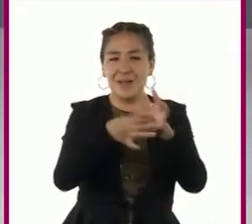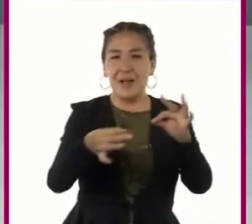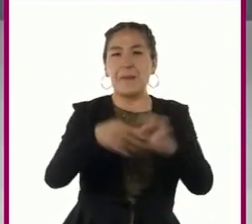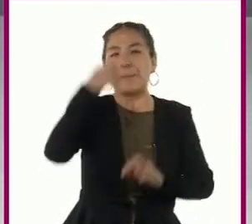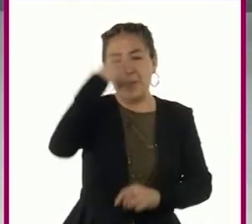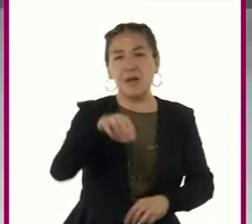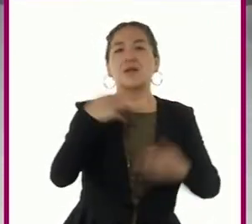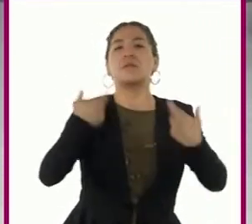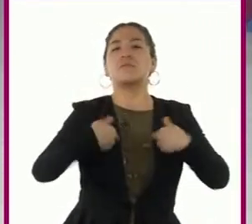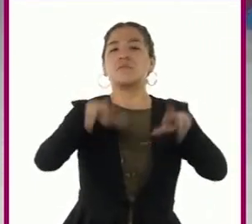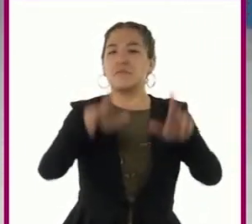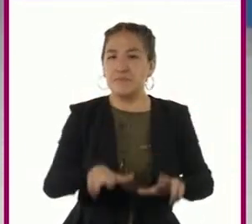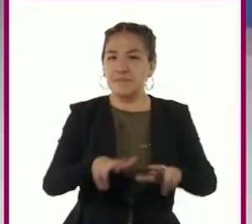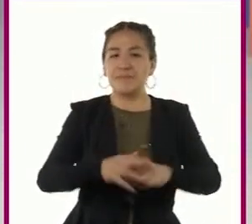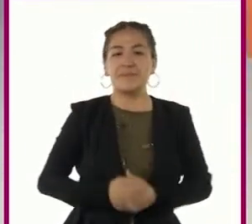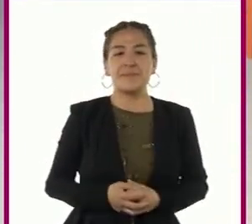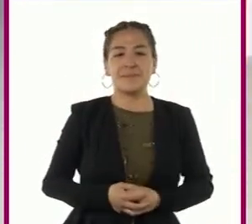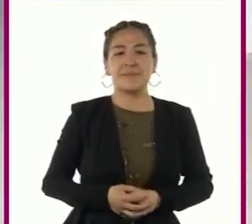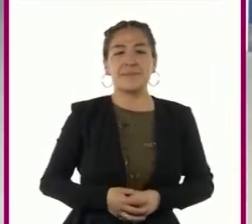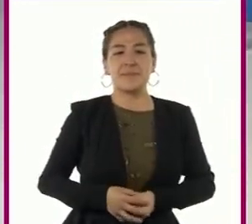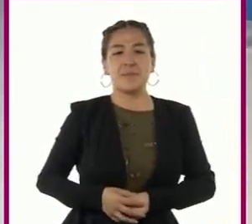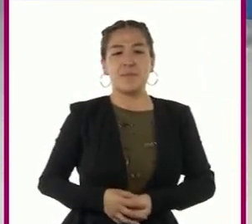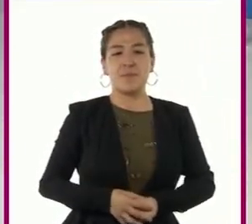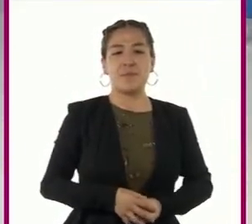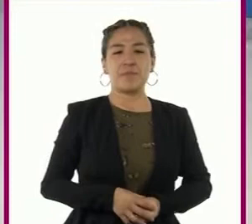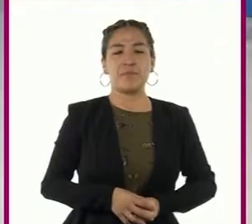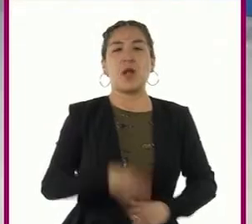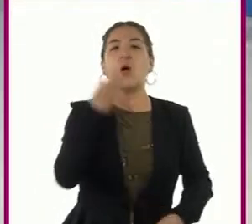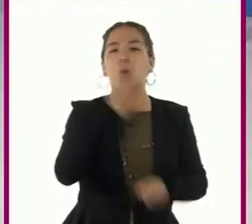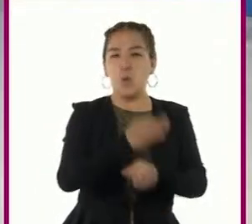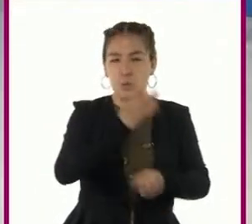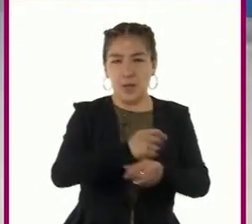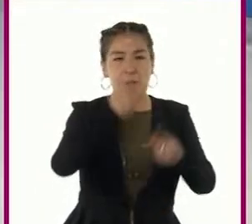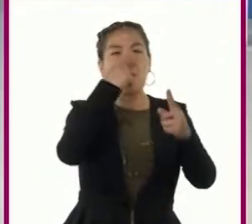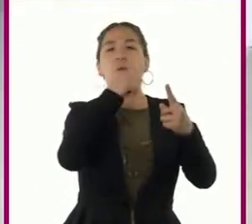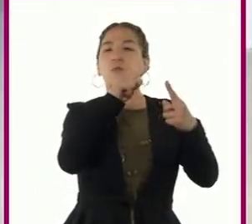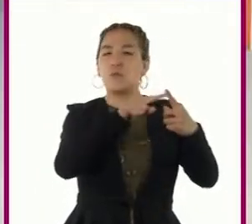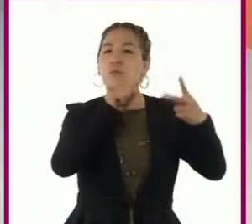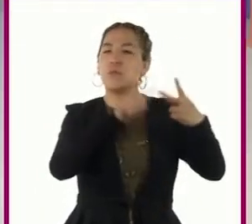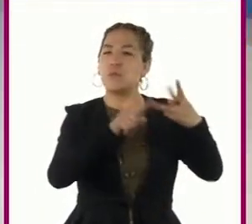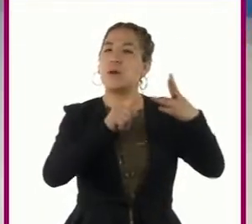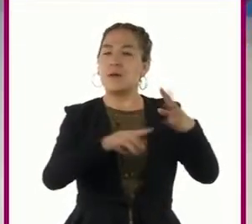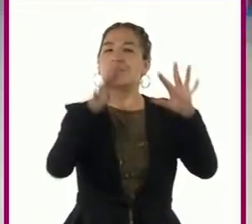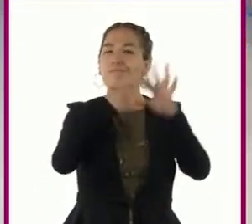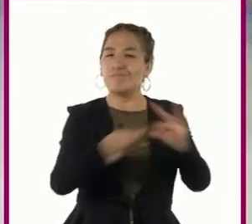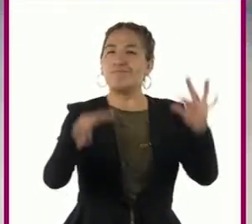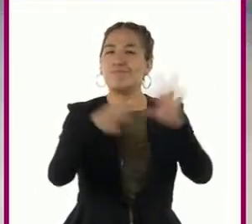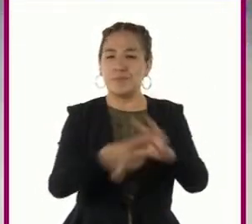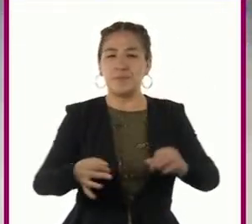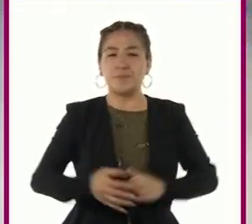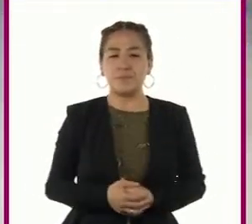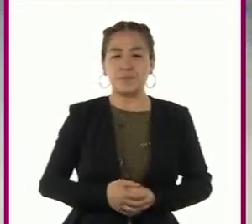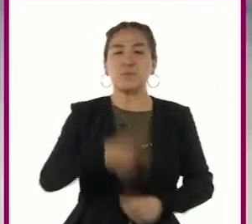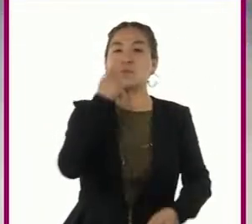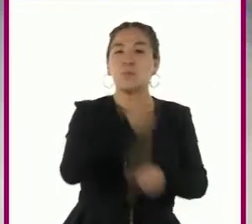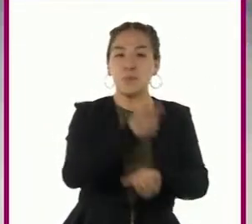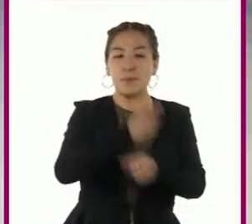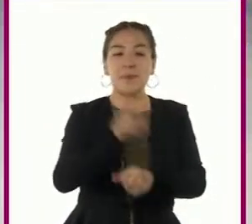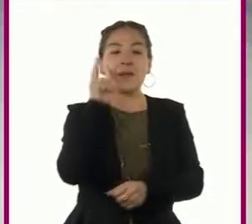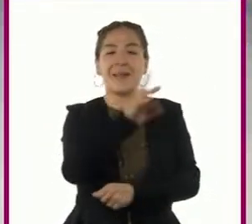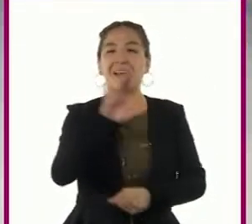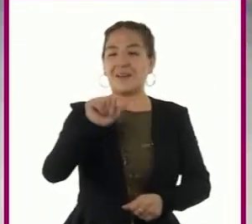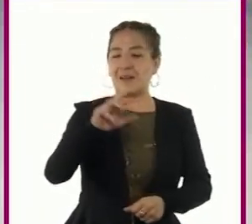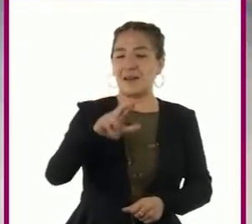de representatividad? Vayamos trabajando uno por uno. Empecemos por ver y escuchar a